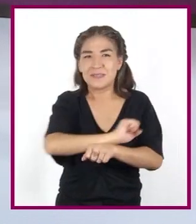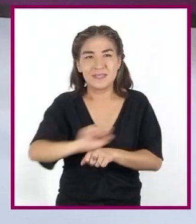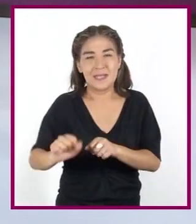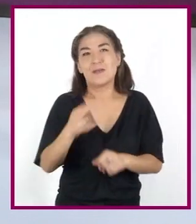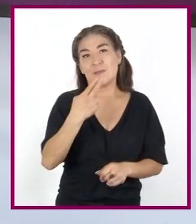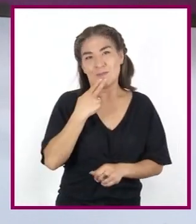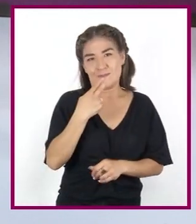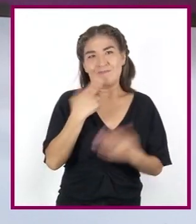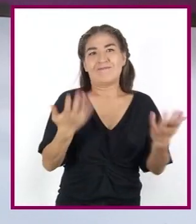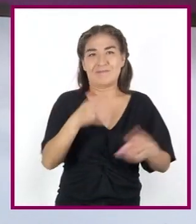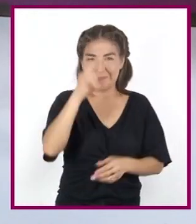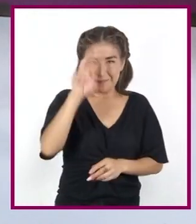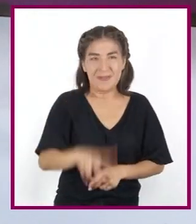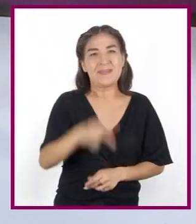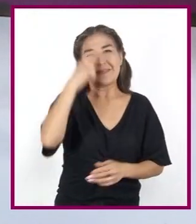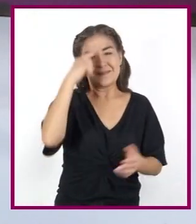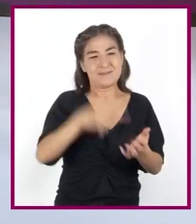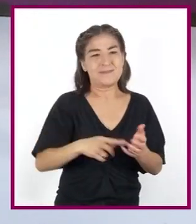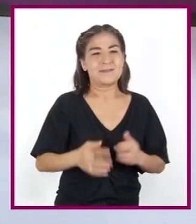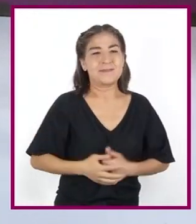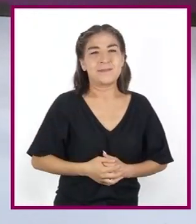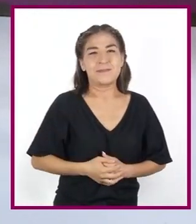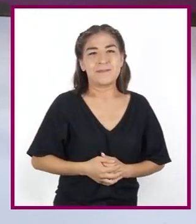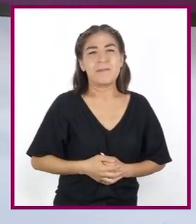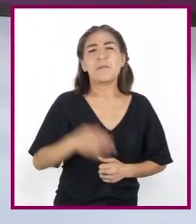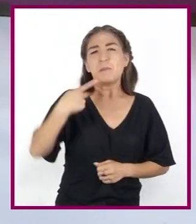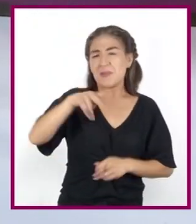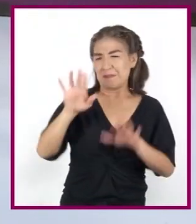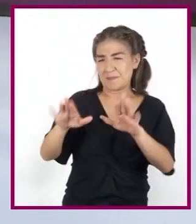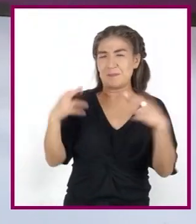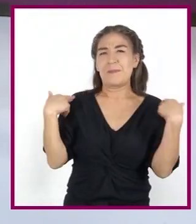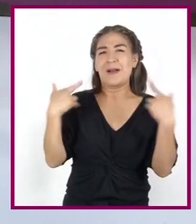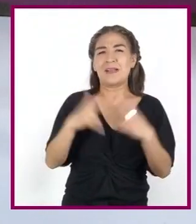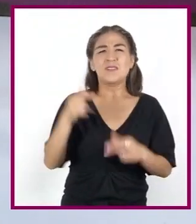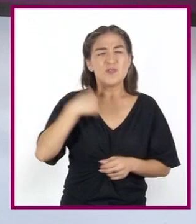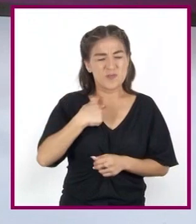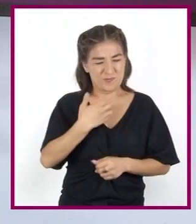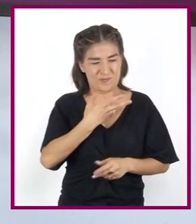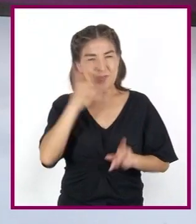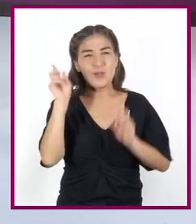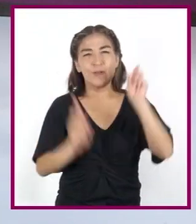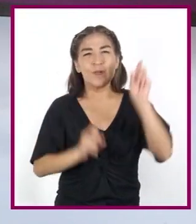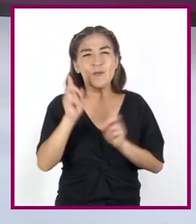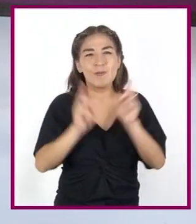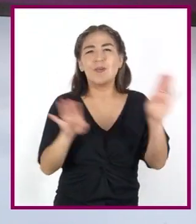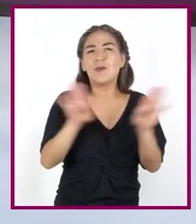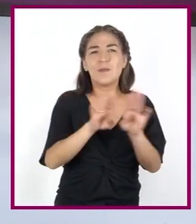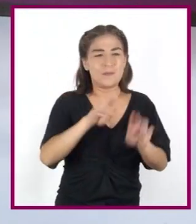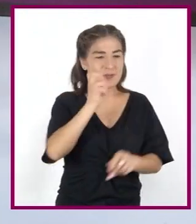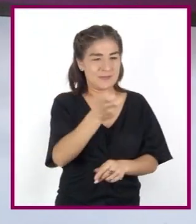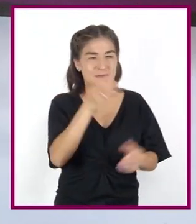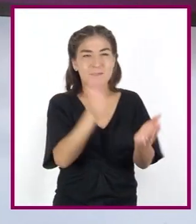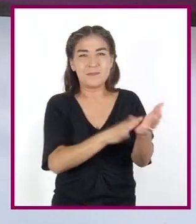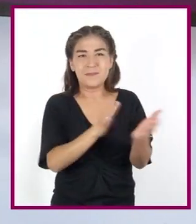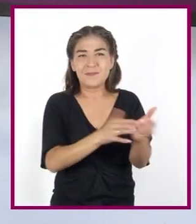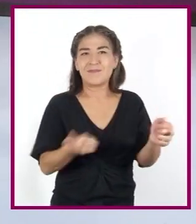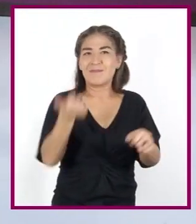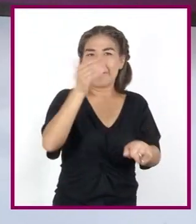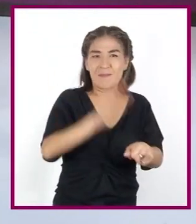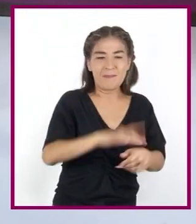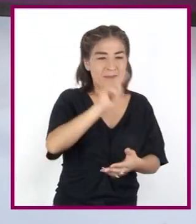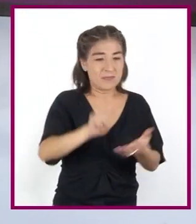utilidad, créanme. Pero profesora, me ha surgido una duda. ¿Cada documento administrativo y legal